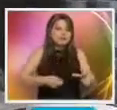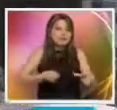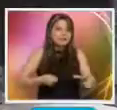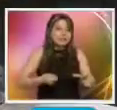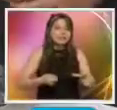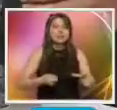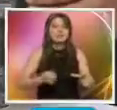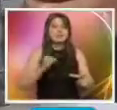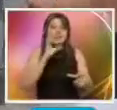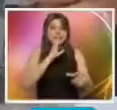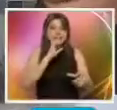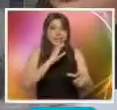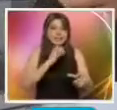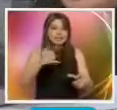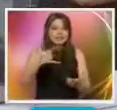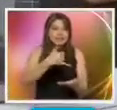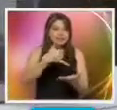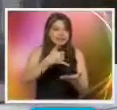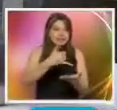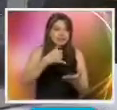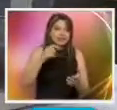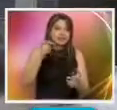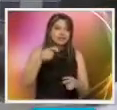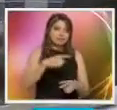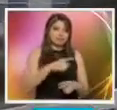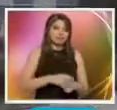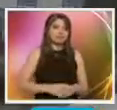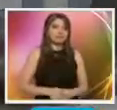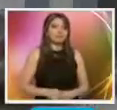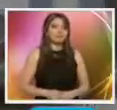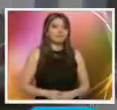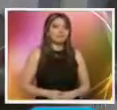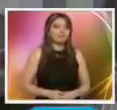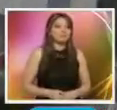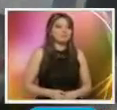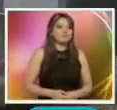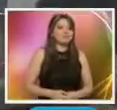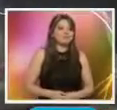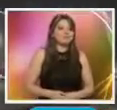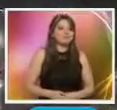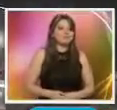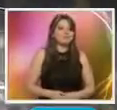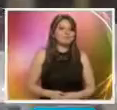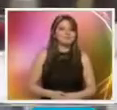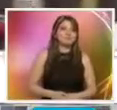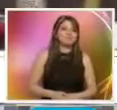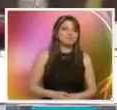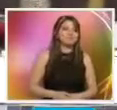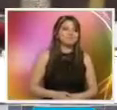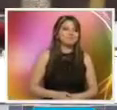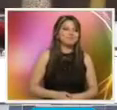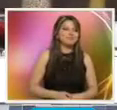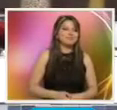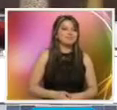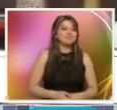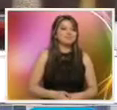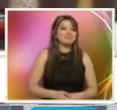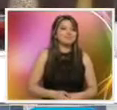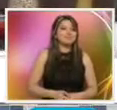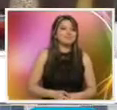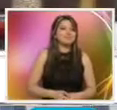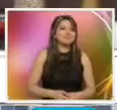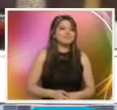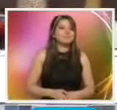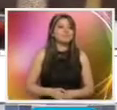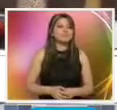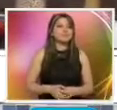el atún. Ok. ¿No? Echamos un chorrito de aceite. Aceite de oliva. Aceite Qué de rico. oliva, exacto. Después de eso, tenemos nuestro atún de